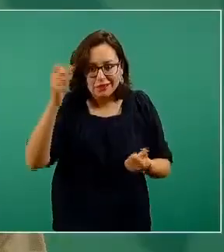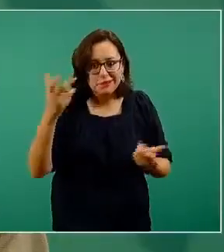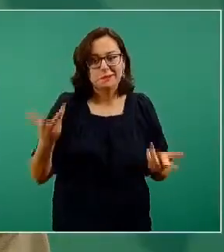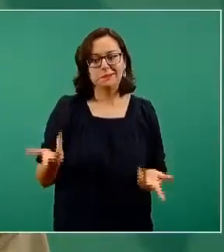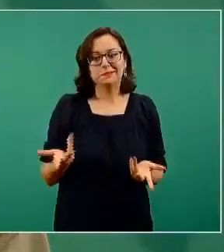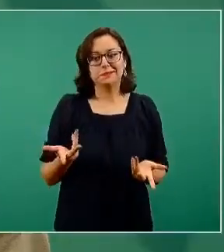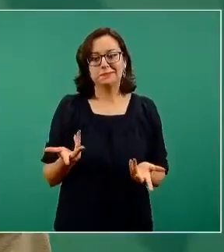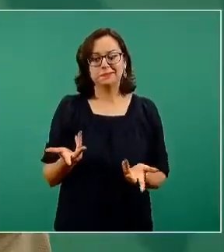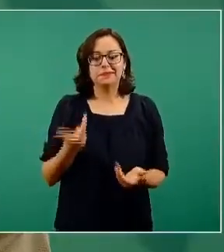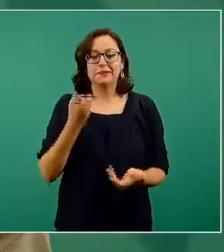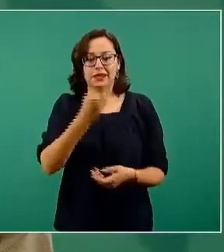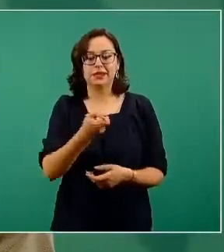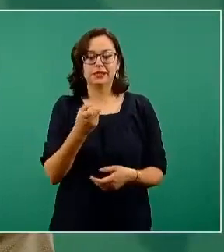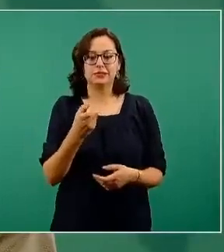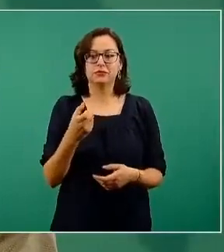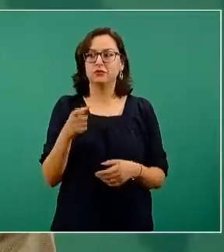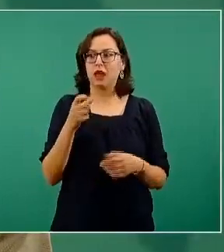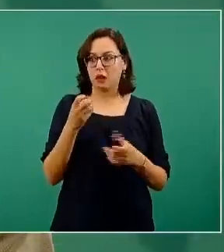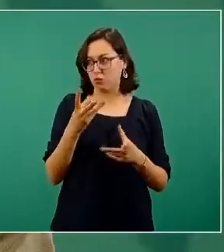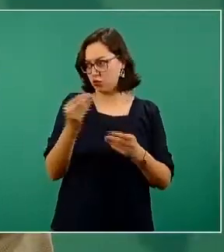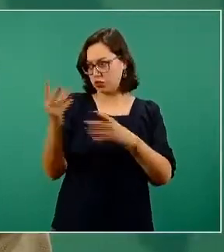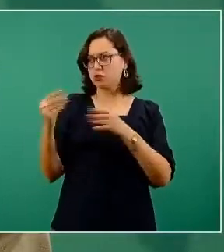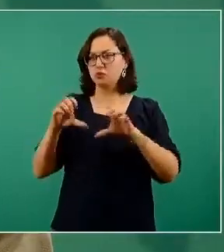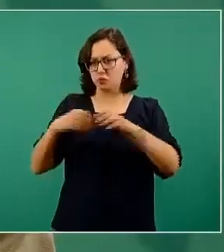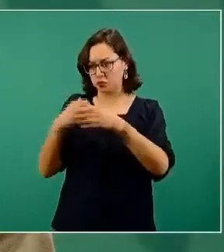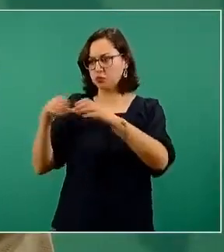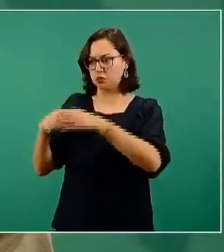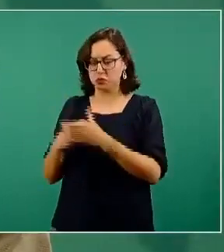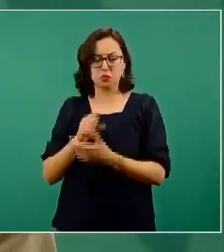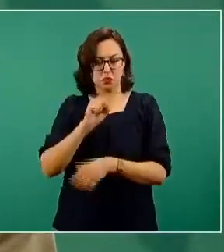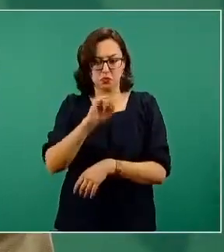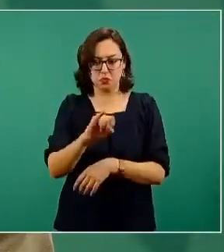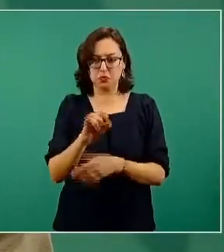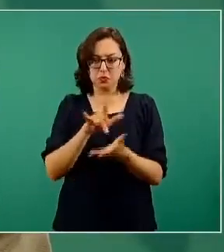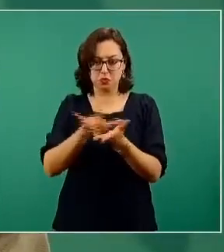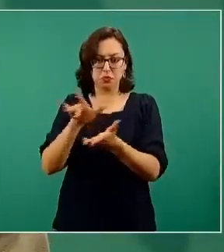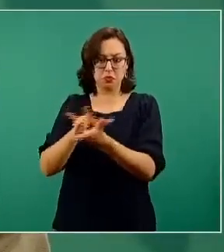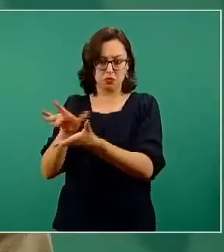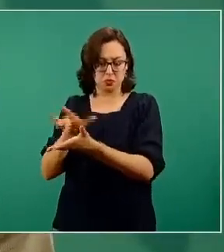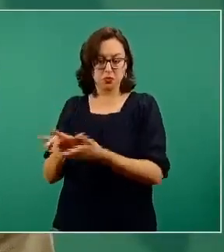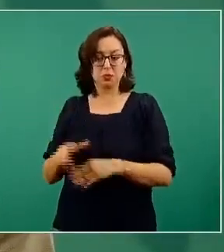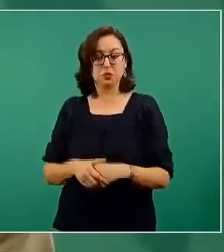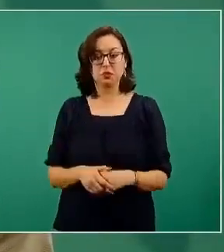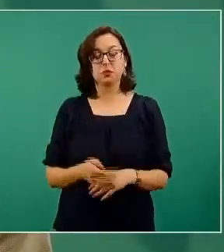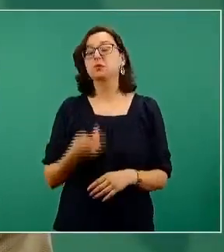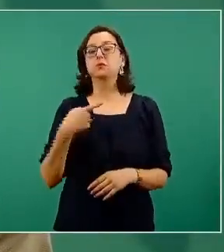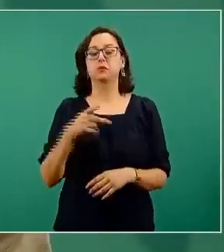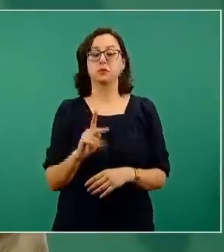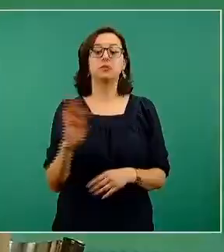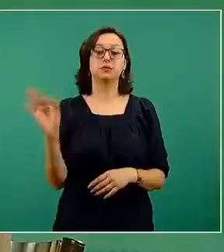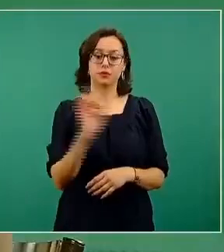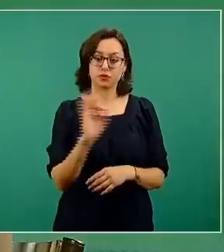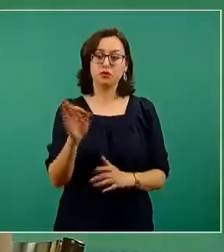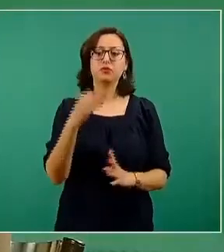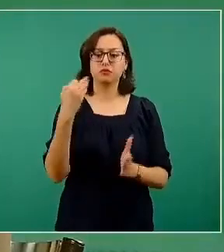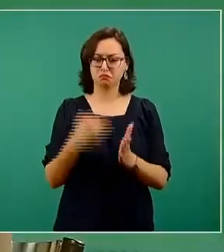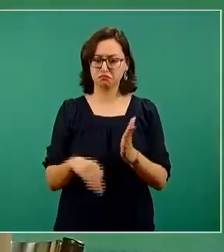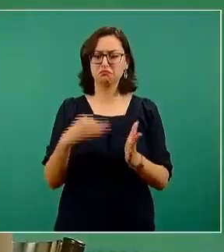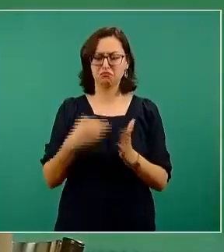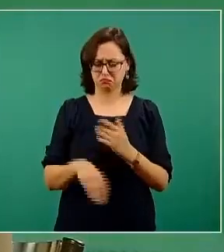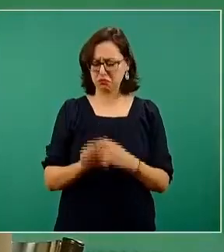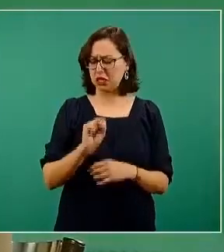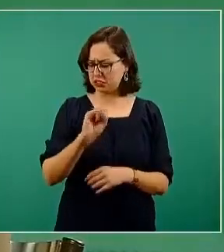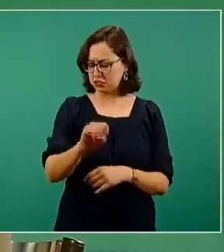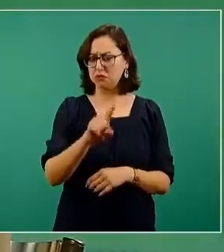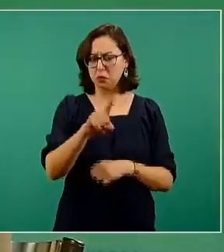acciones específicas de control de apoyo emergente. Pero sí, esto puede seguir pasando, hay que reforzarlo, y gracias